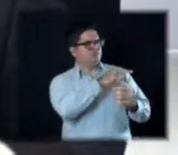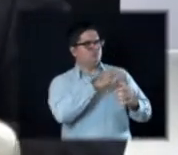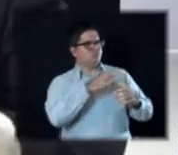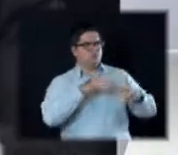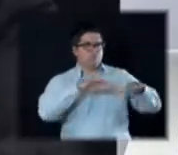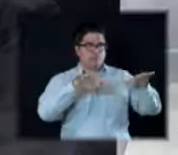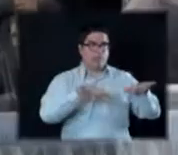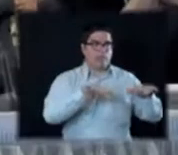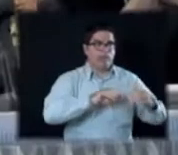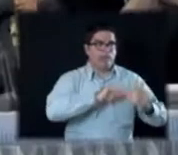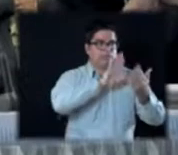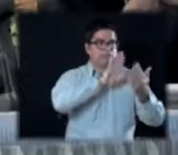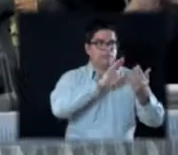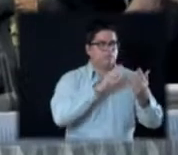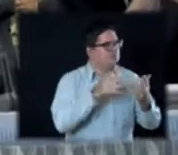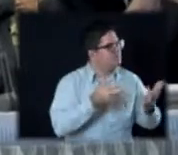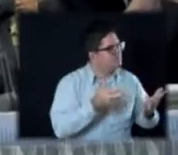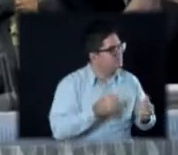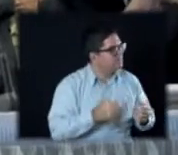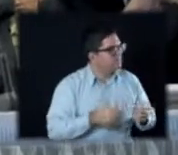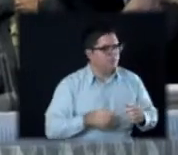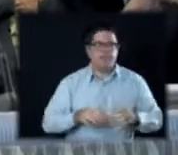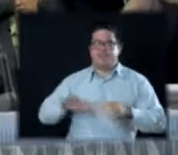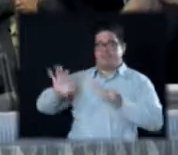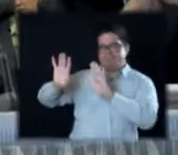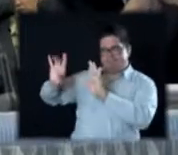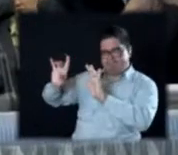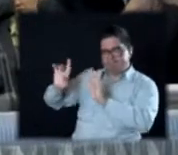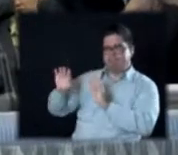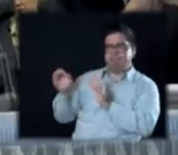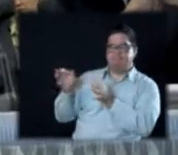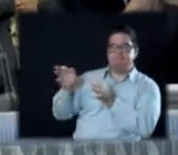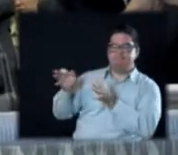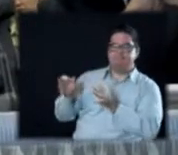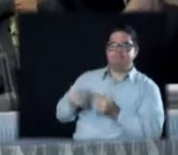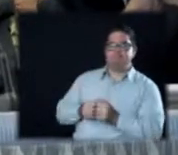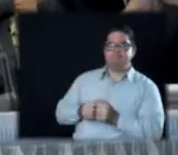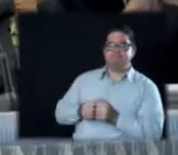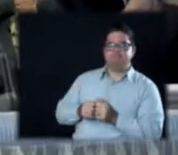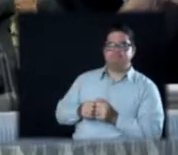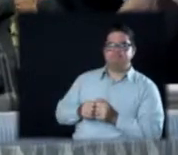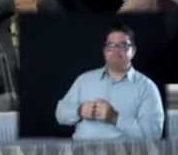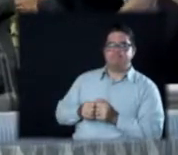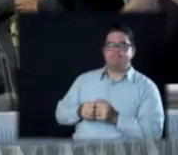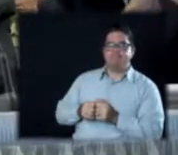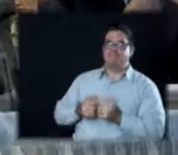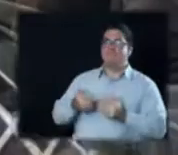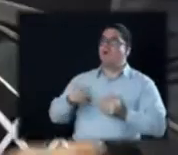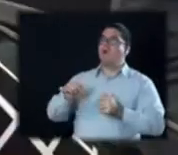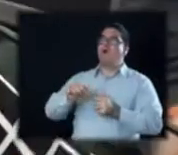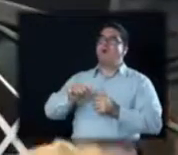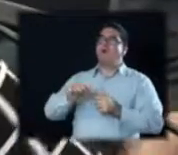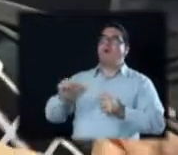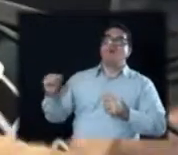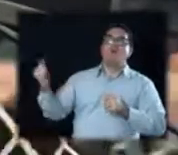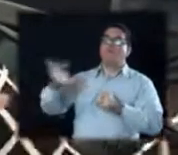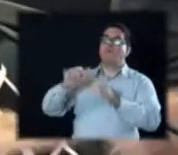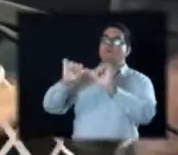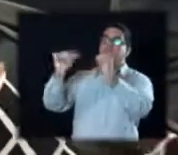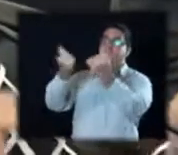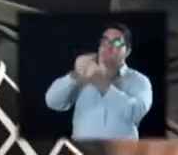obstrucción? Antes de hablar de la obstrucción, vamos a explicar qué fue lo que ocurrió. Mi información es que antes de nosotros, todas las agencias